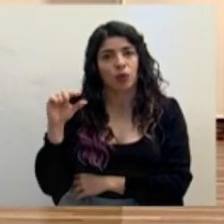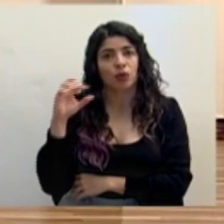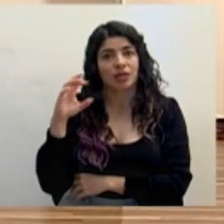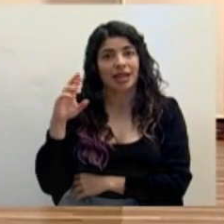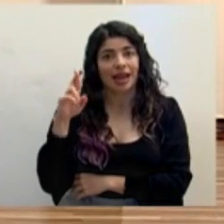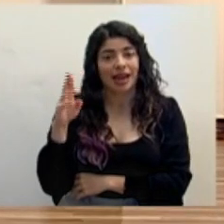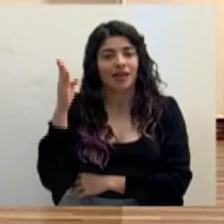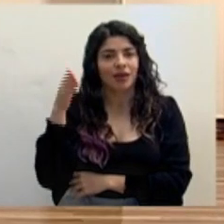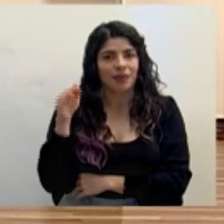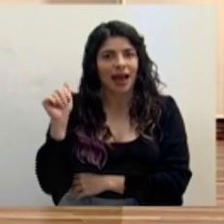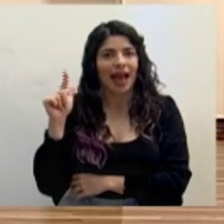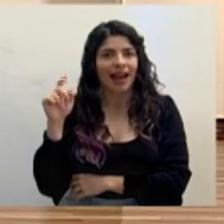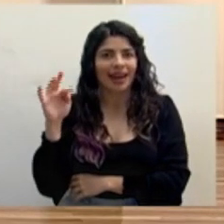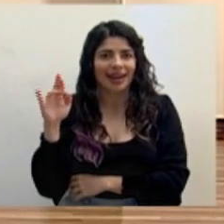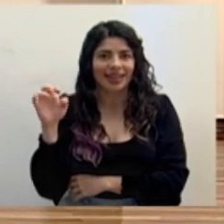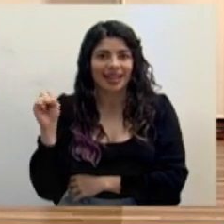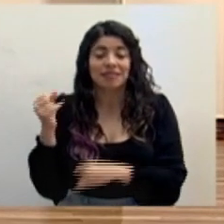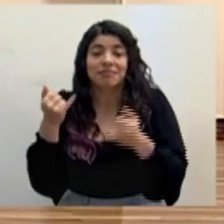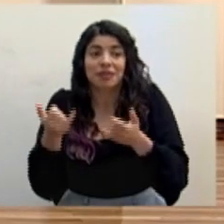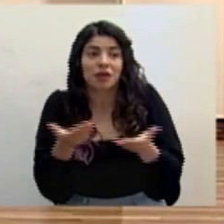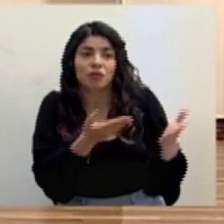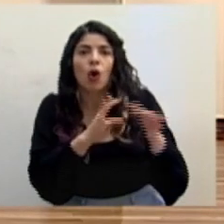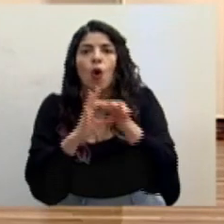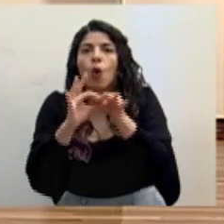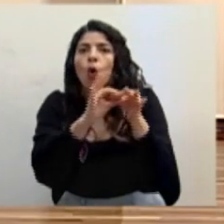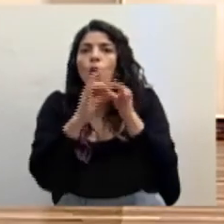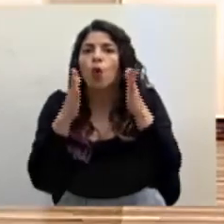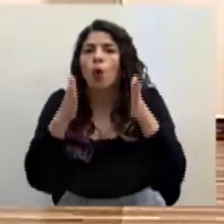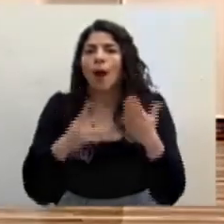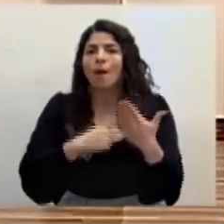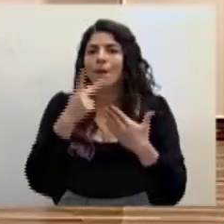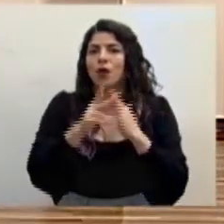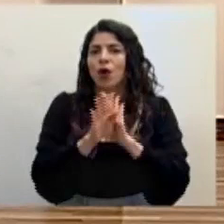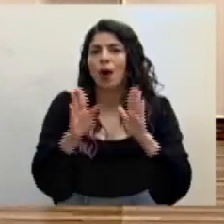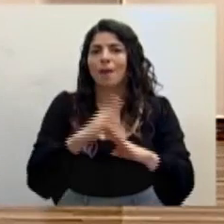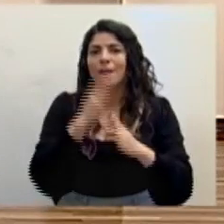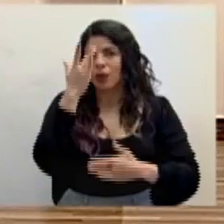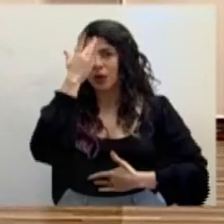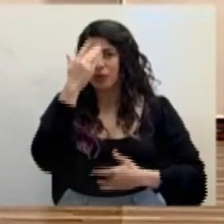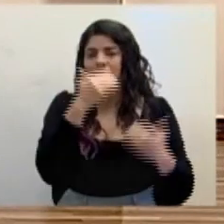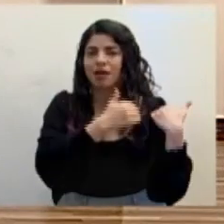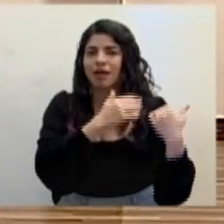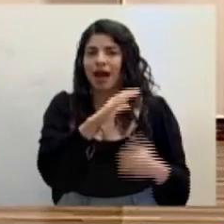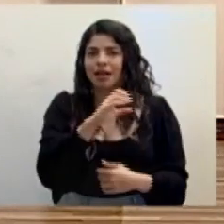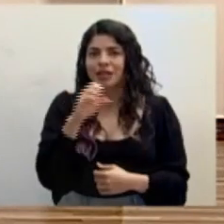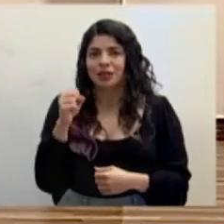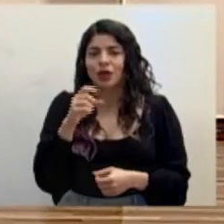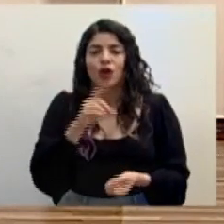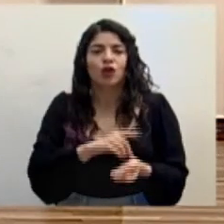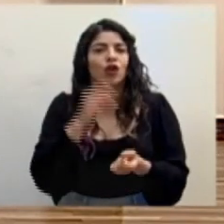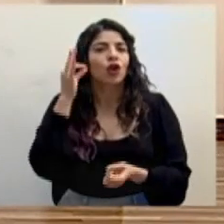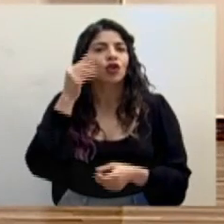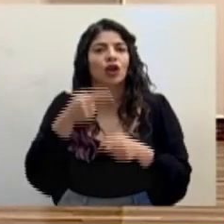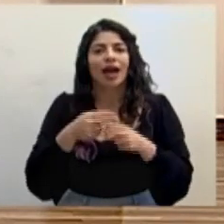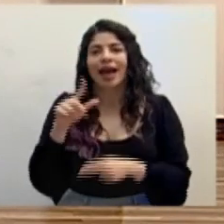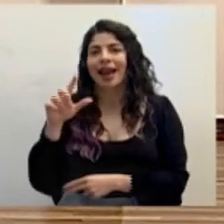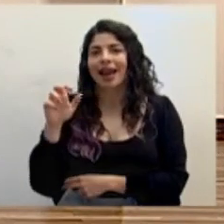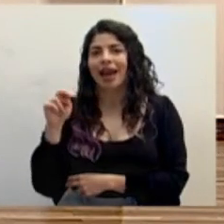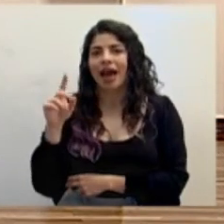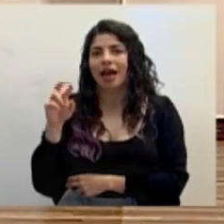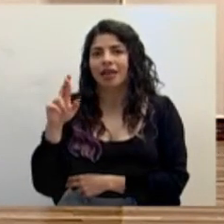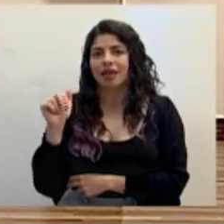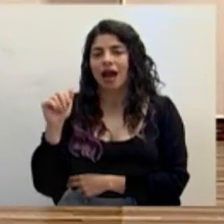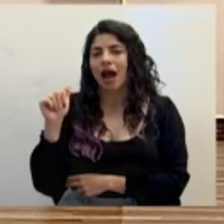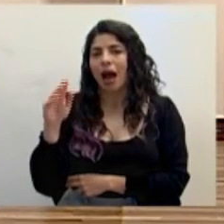presidencia.go.cr/alertas. Escuchamos a la coordinadora del programa ampliado de inmunizaciones de la Caja Costarricense de Seguro Social, la doctora Leandra Abarca, quien